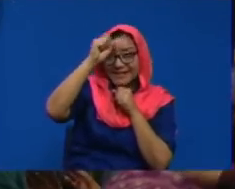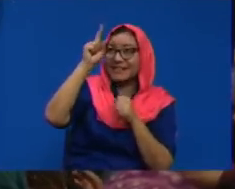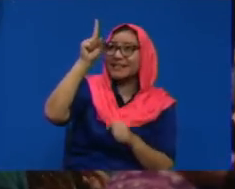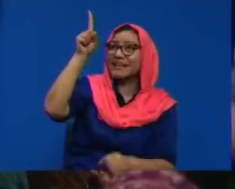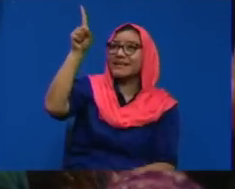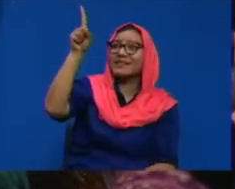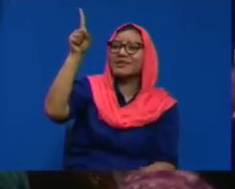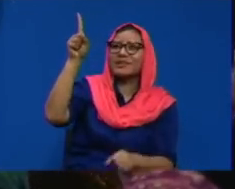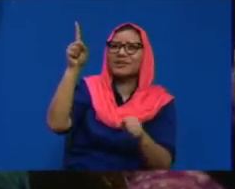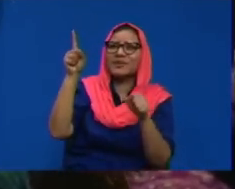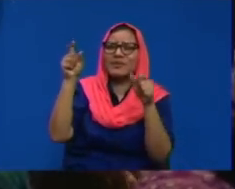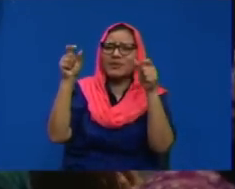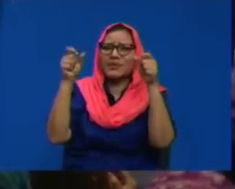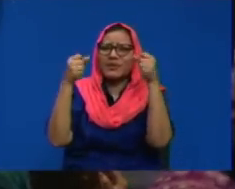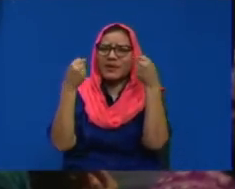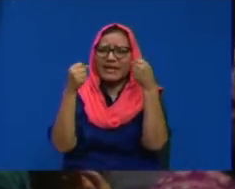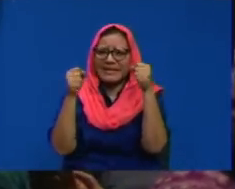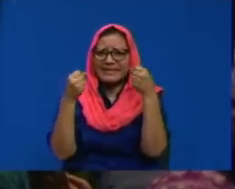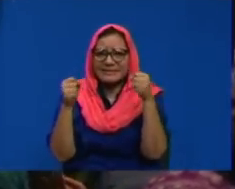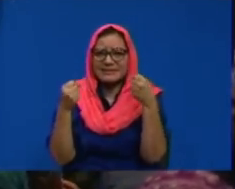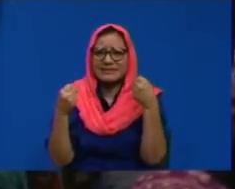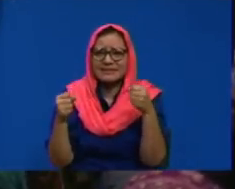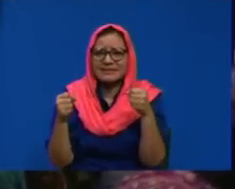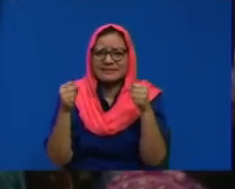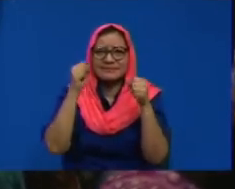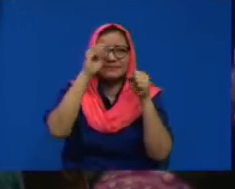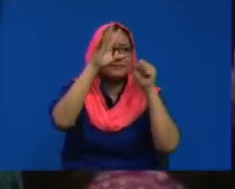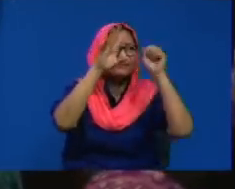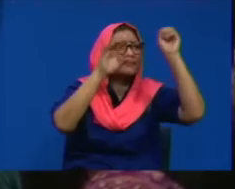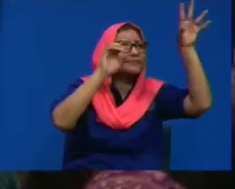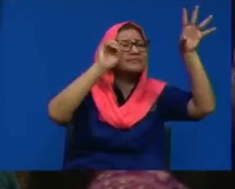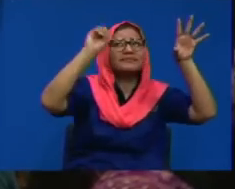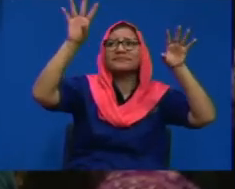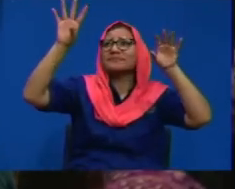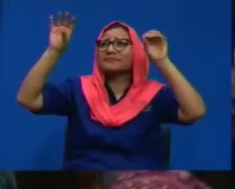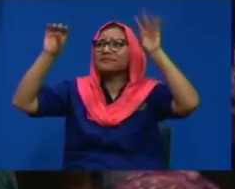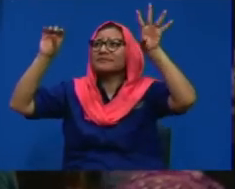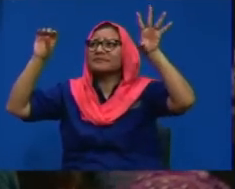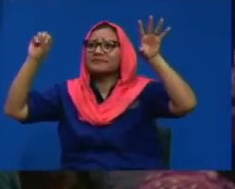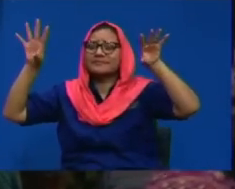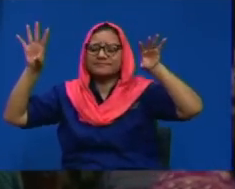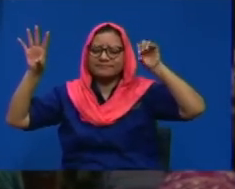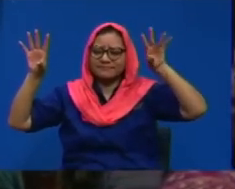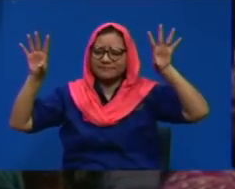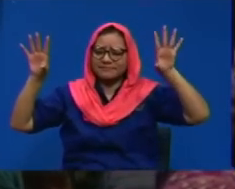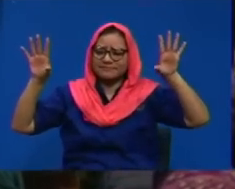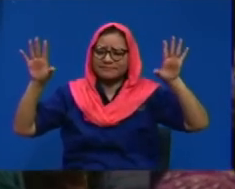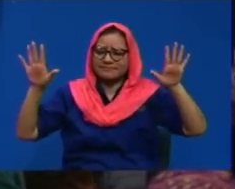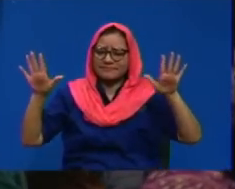la luna y las estrellas que tú formaste,